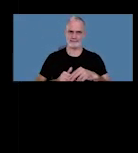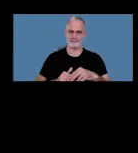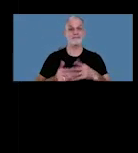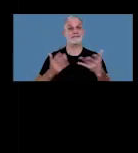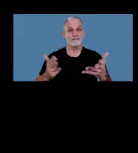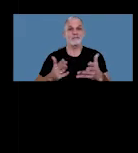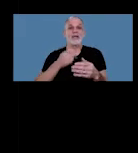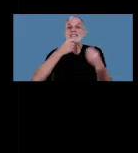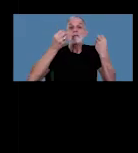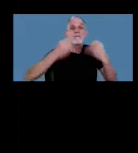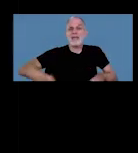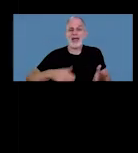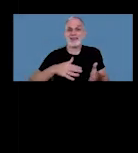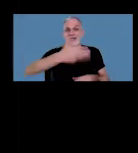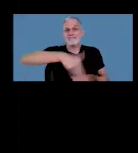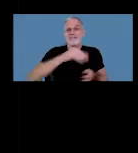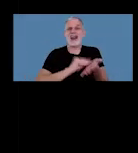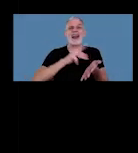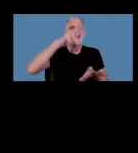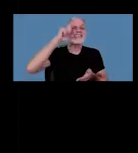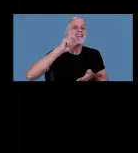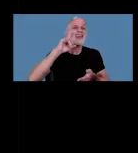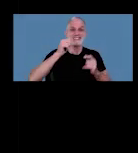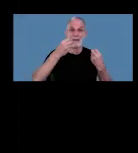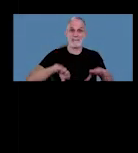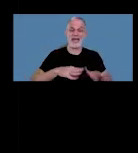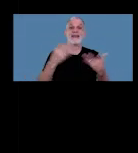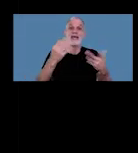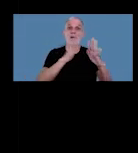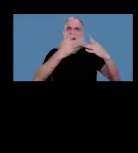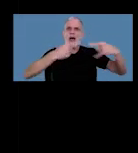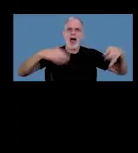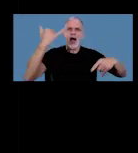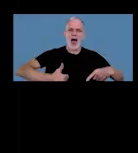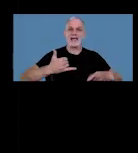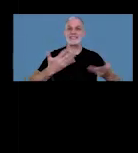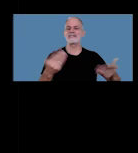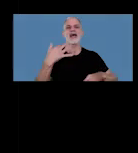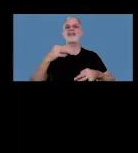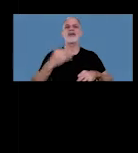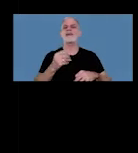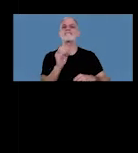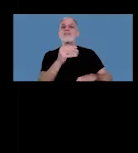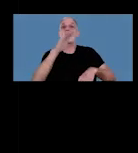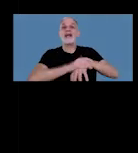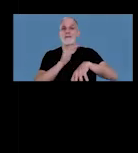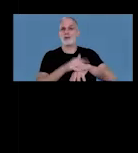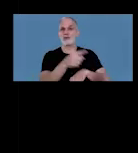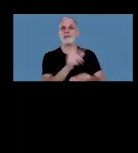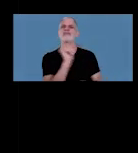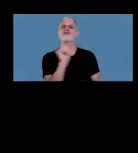Cuando se pierde la residencia, ¿sí?, y se tiene bienes en el país, se debe nombrar un responsable